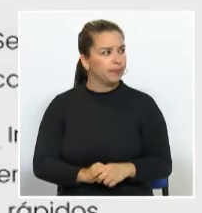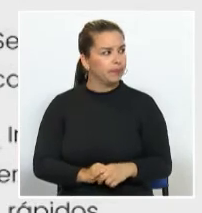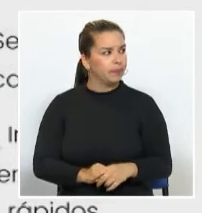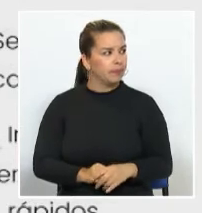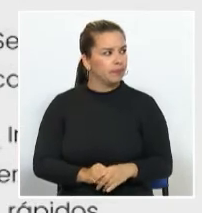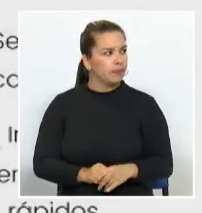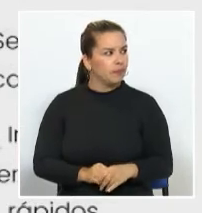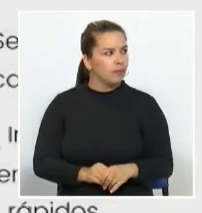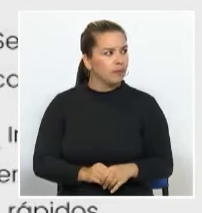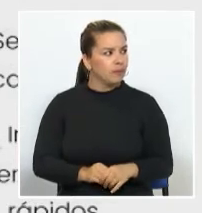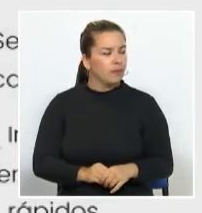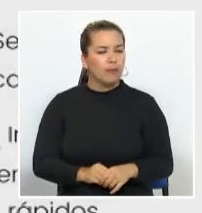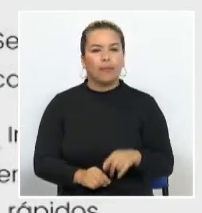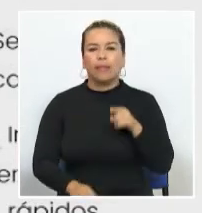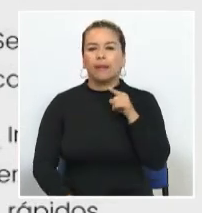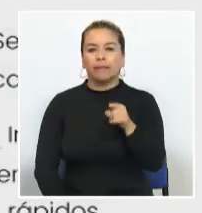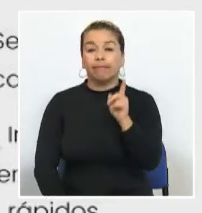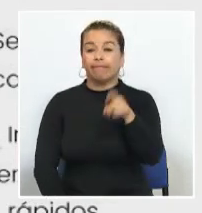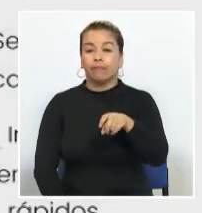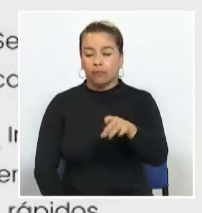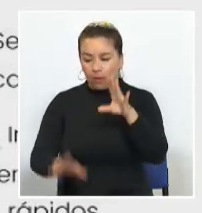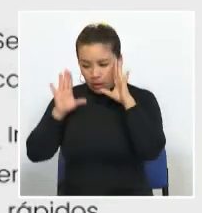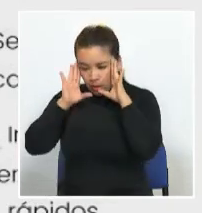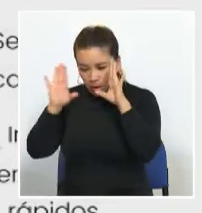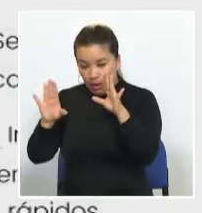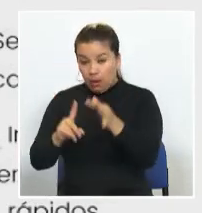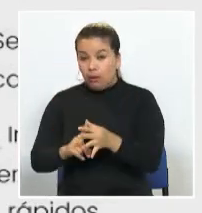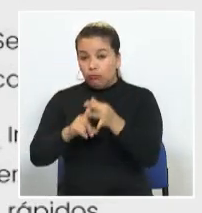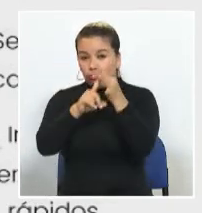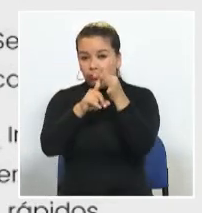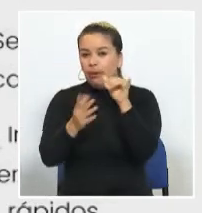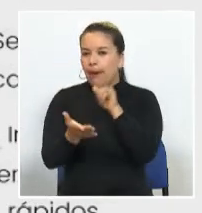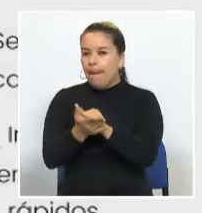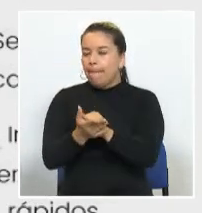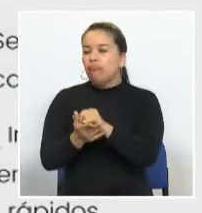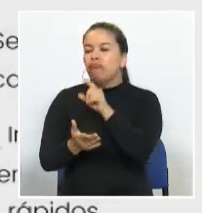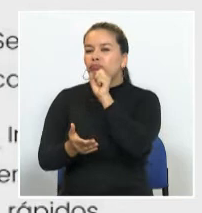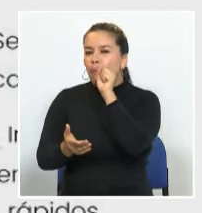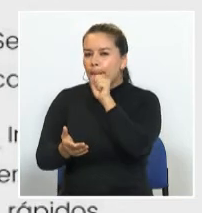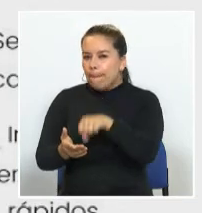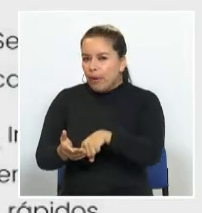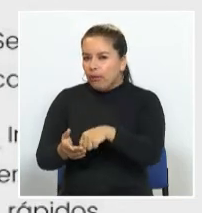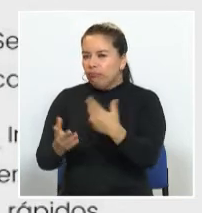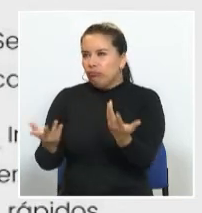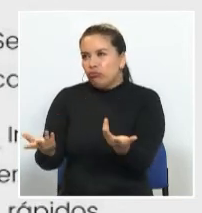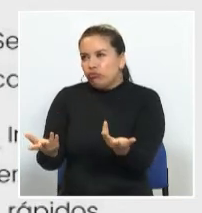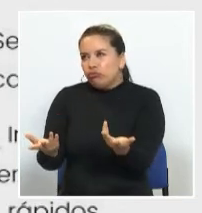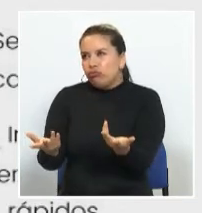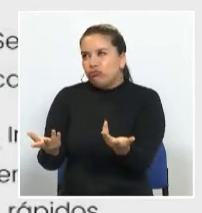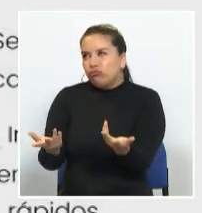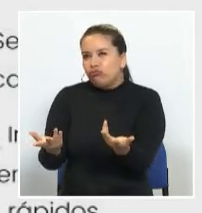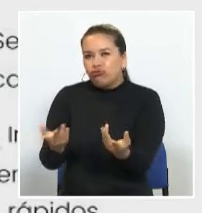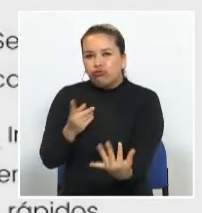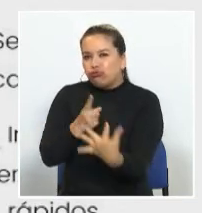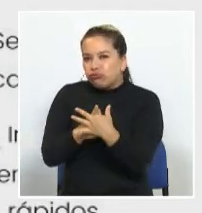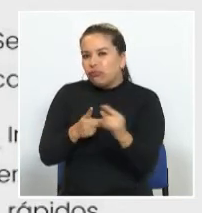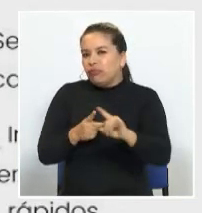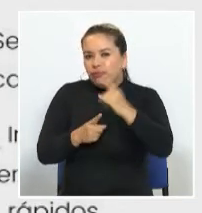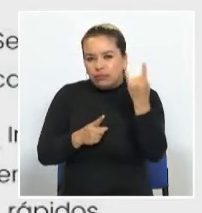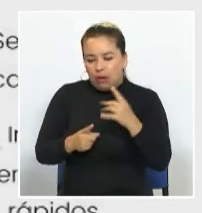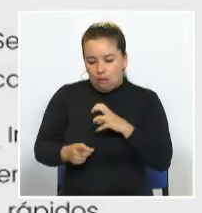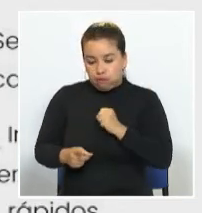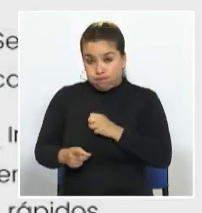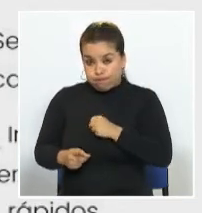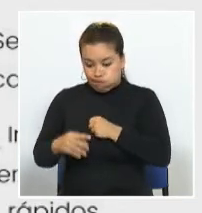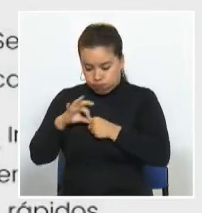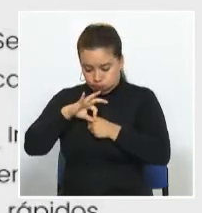tratamiento especializado, porque esta arritmia tiene la capacidad de formar o permitir que se formen coágulos de sangre dentro del